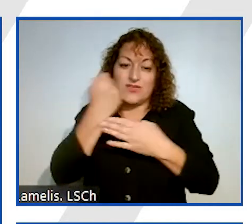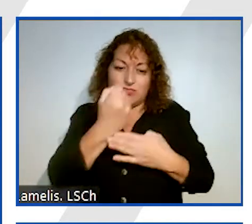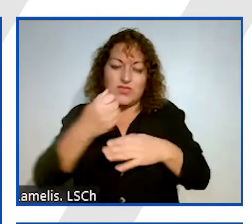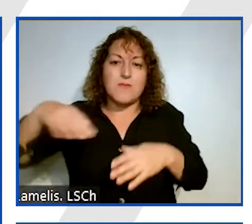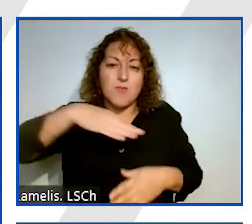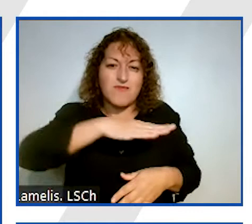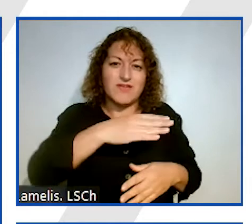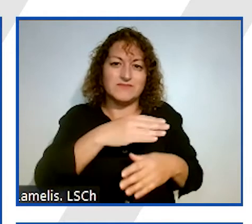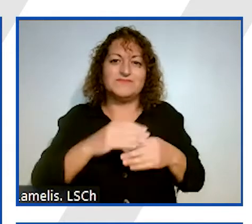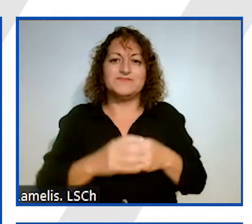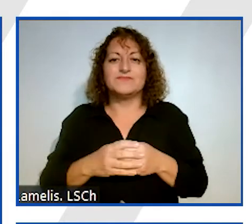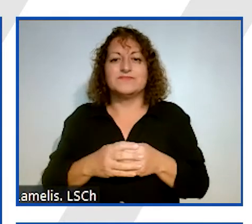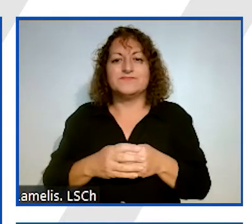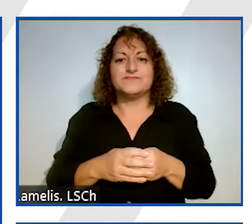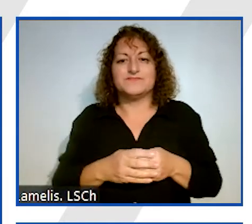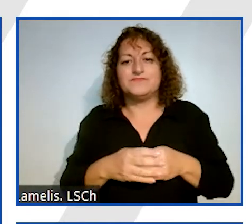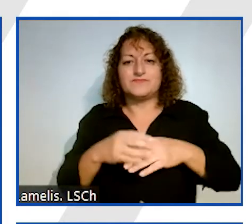las que le ayudan a mantener la dirección.